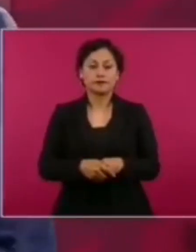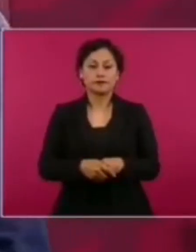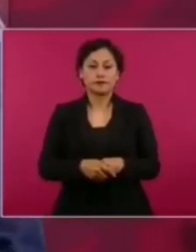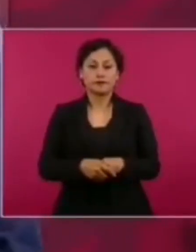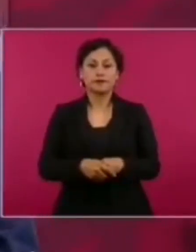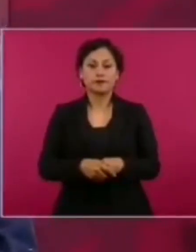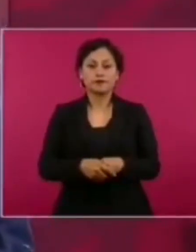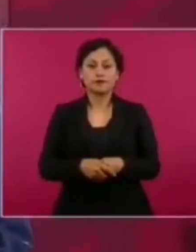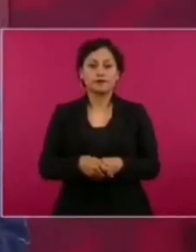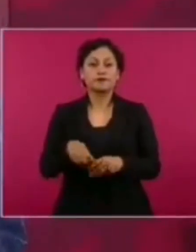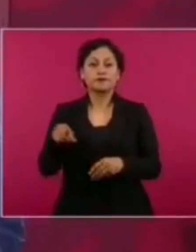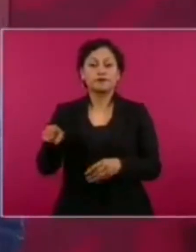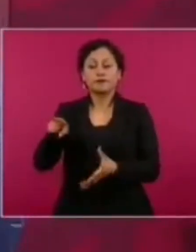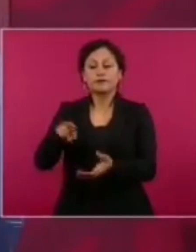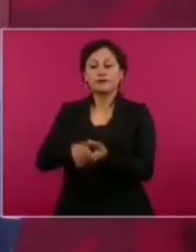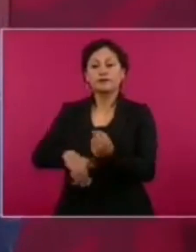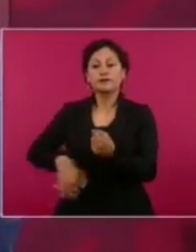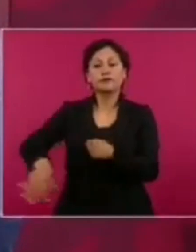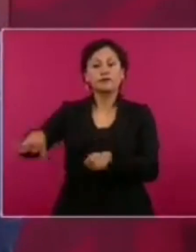espiritual